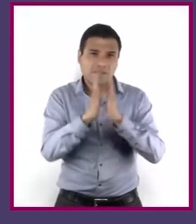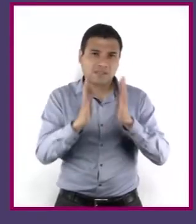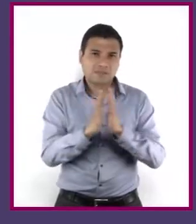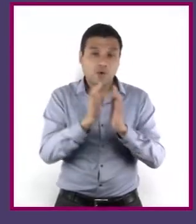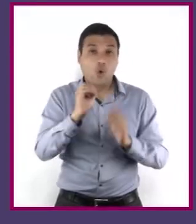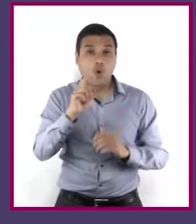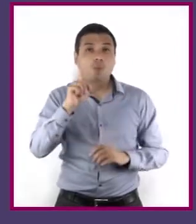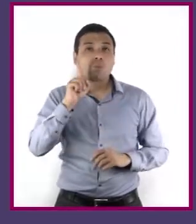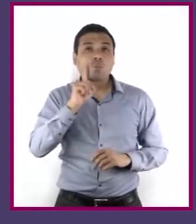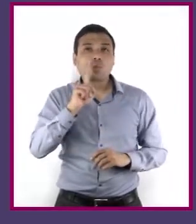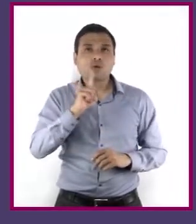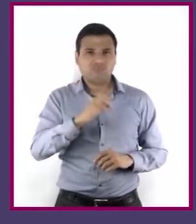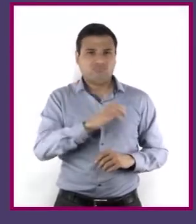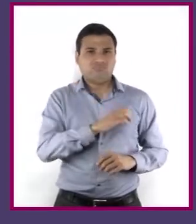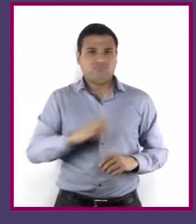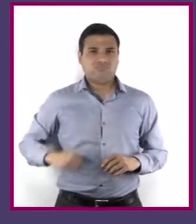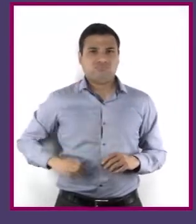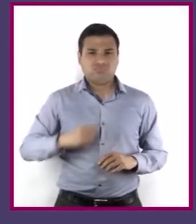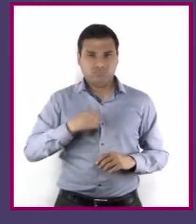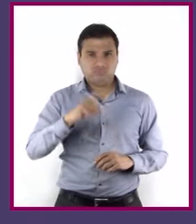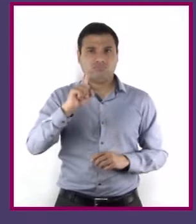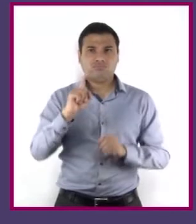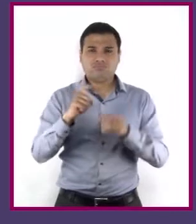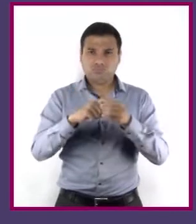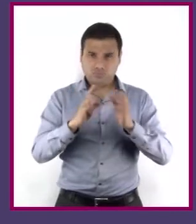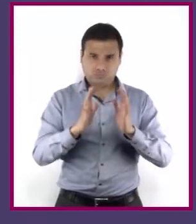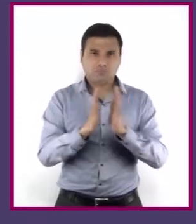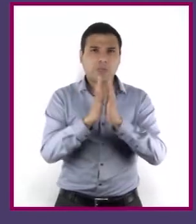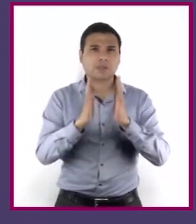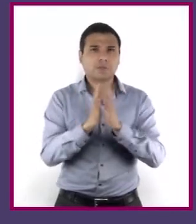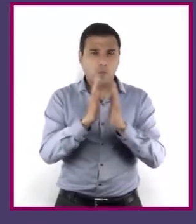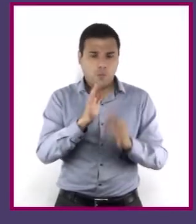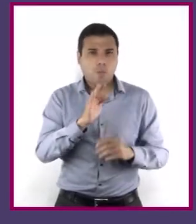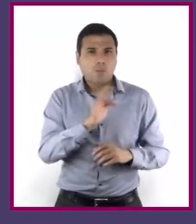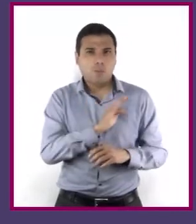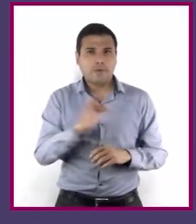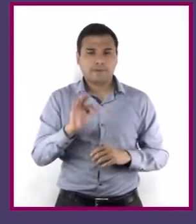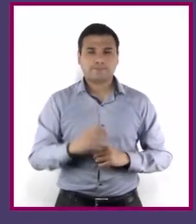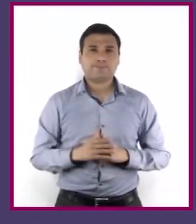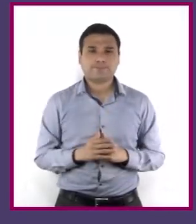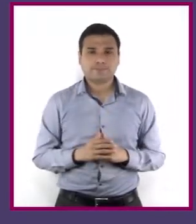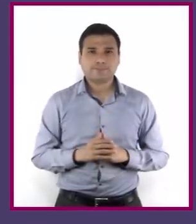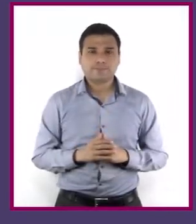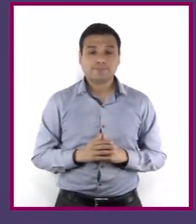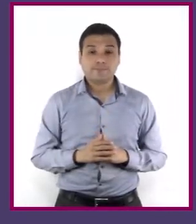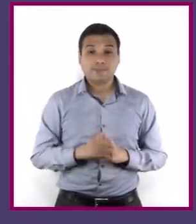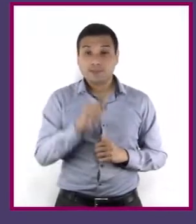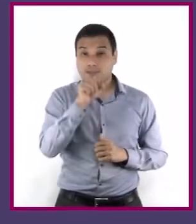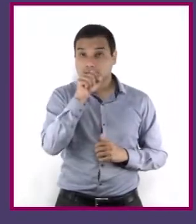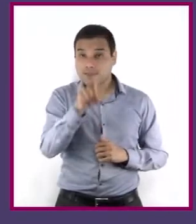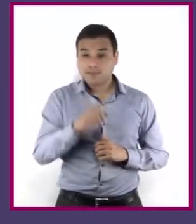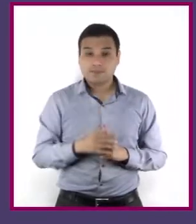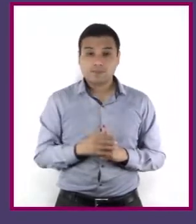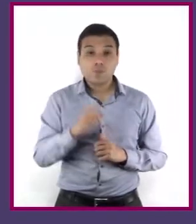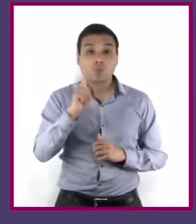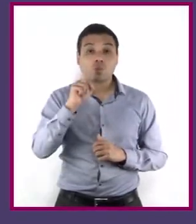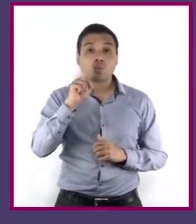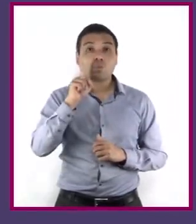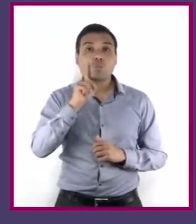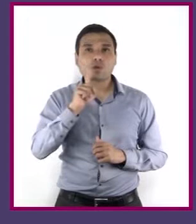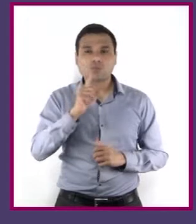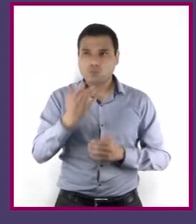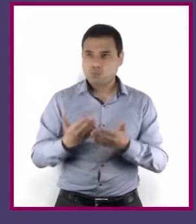todos los organismos cuyos miembros sean objeto de elecciones públicas, participen en la formulación de las